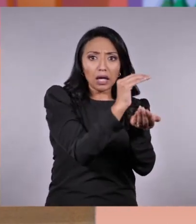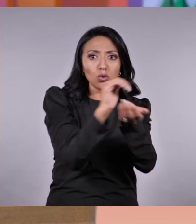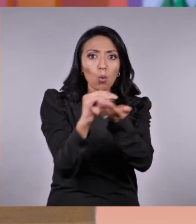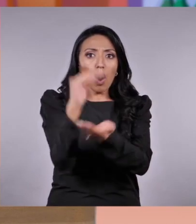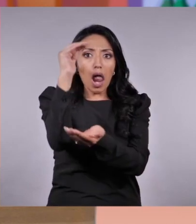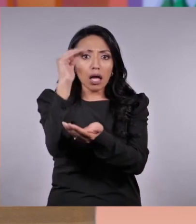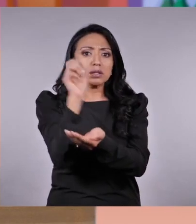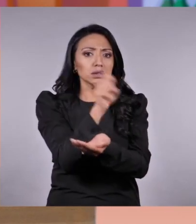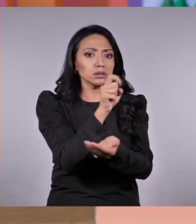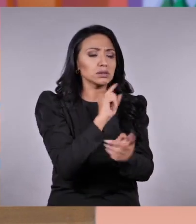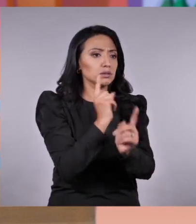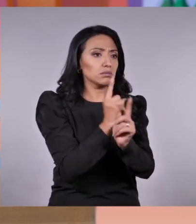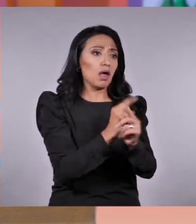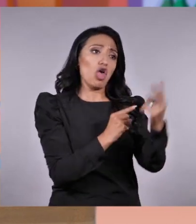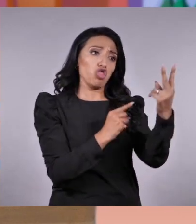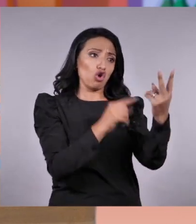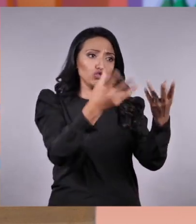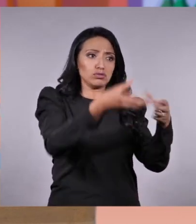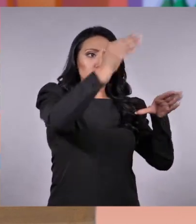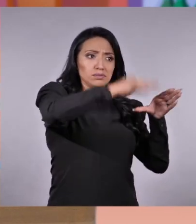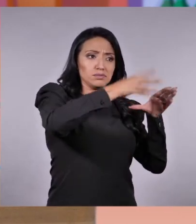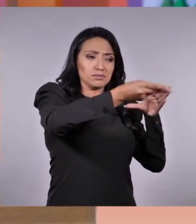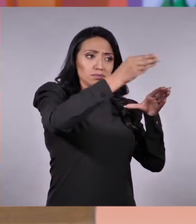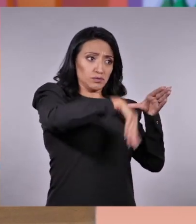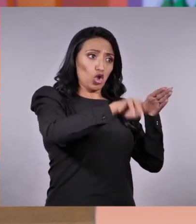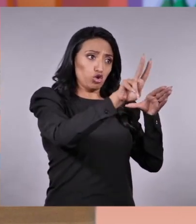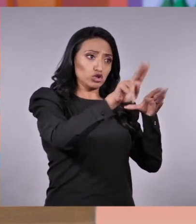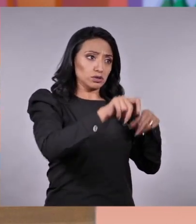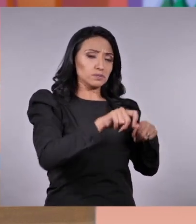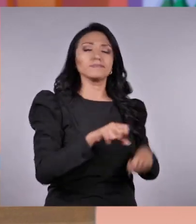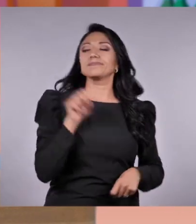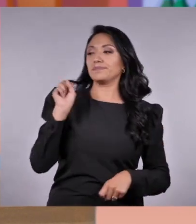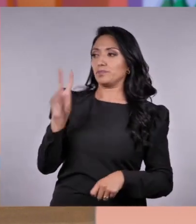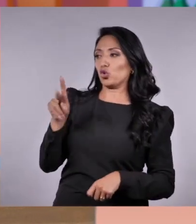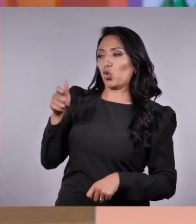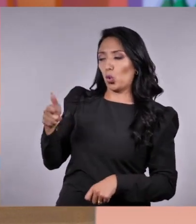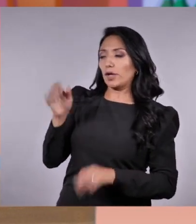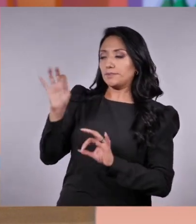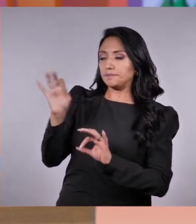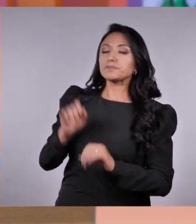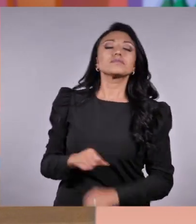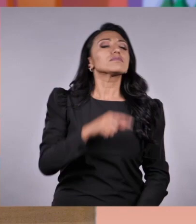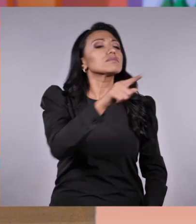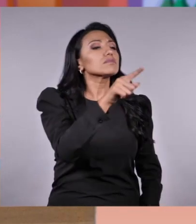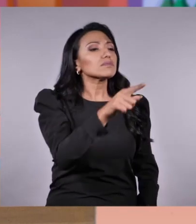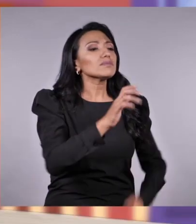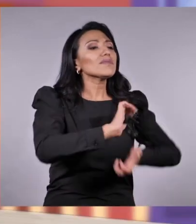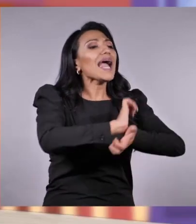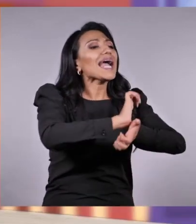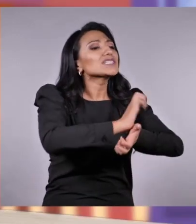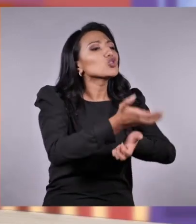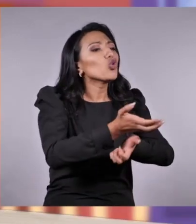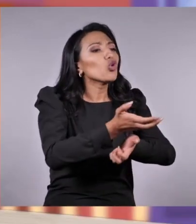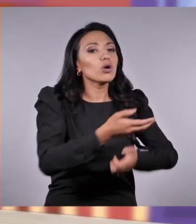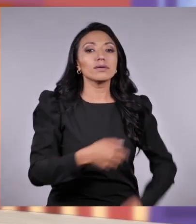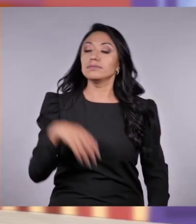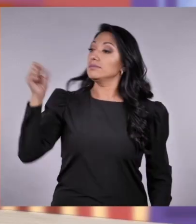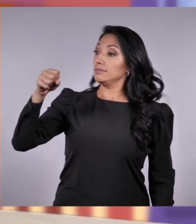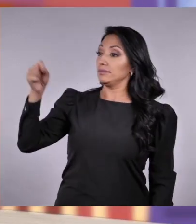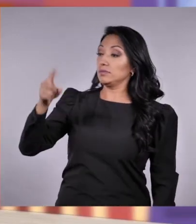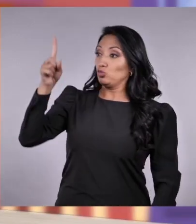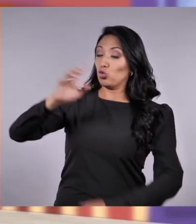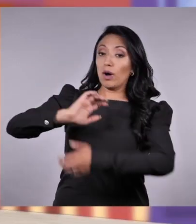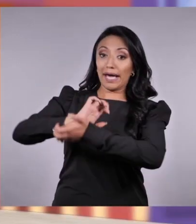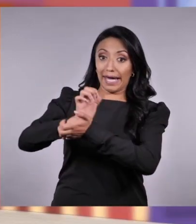grande. Me llevo las 2 bolsitas, vecina. ¡Muy bien! Y vecina, hágame un favor, ¿tiene quesito? ¡Sí! Tengo